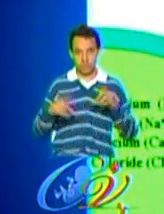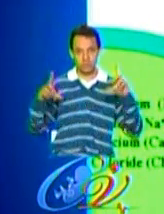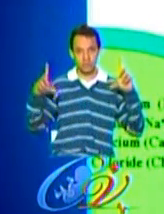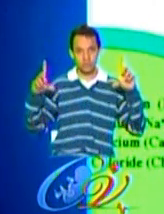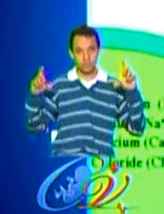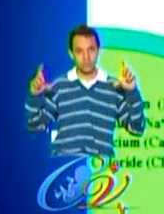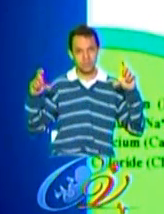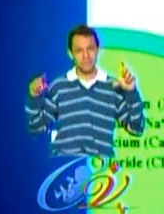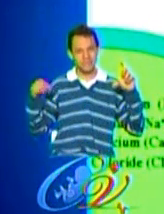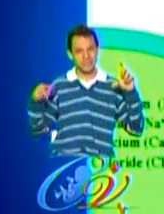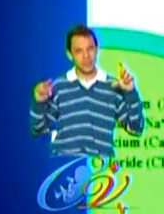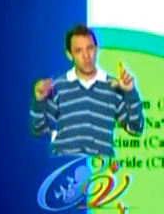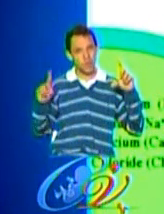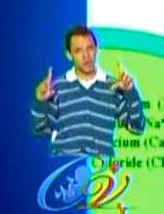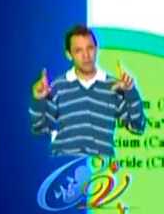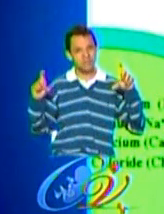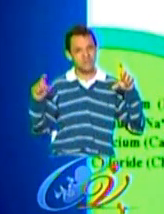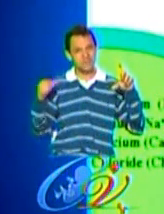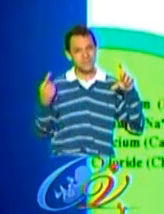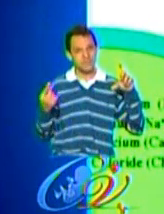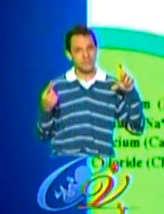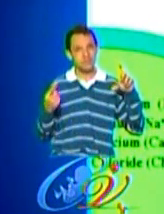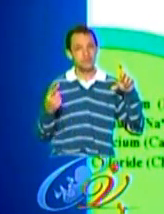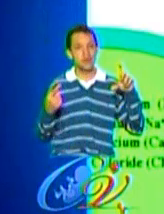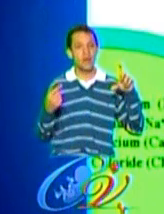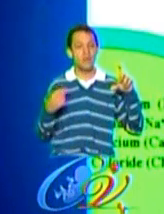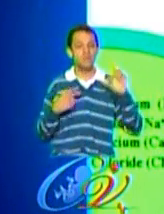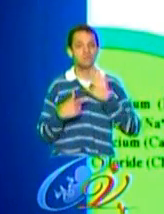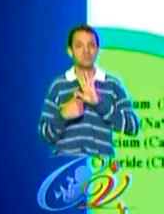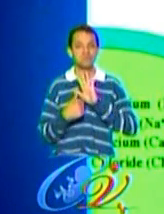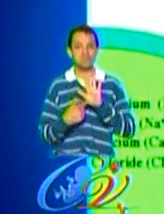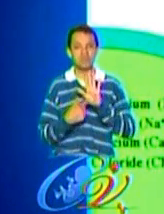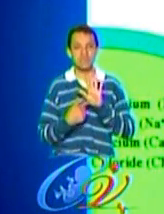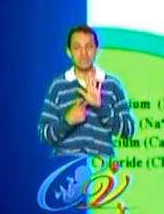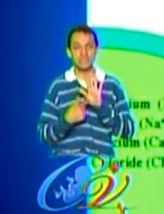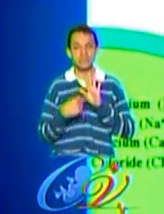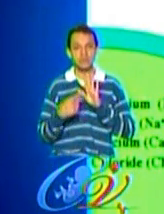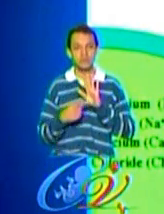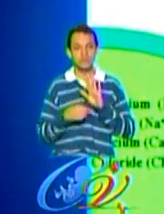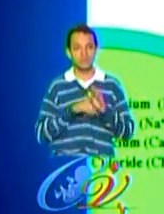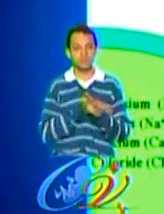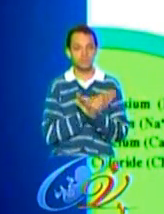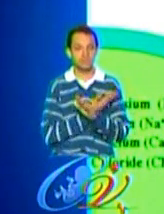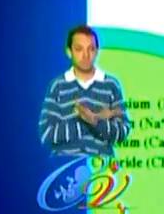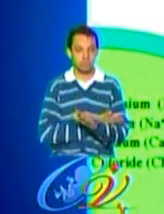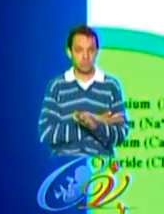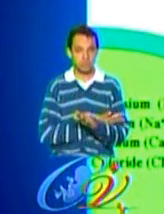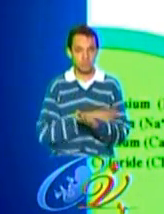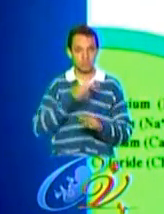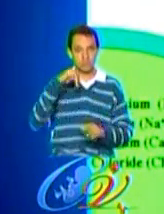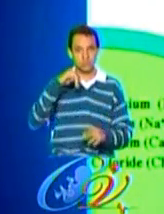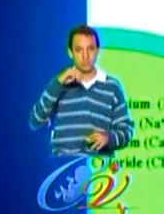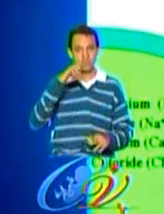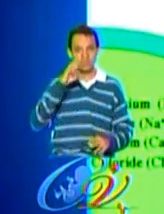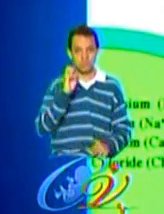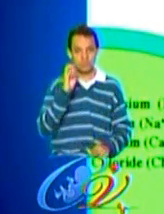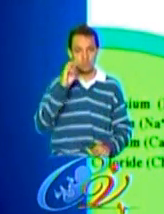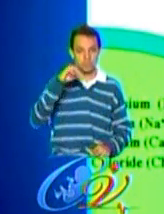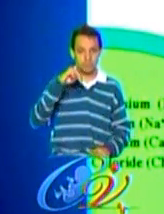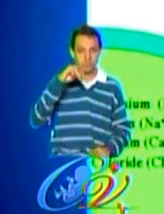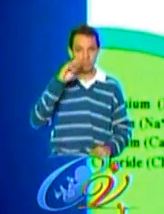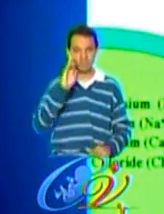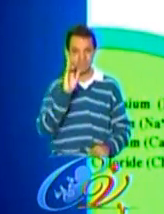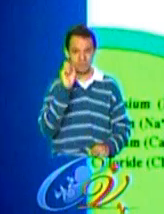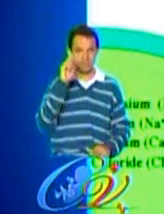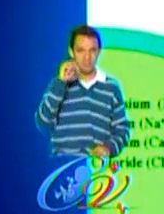En la siguiente diapositiva acá mostramos básicamente el potencial de membrana. Esto es lo que hay en la célula. La